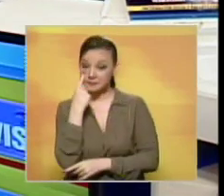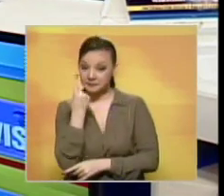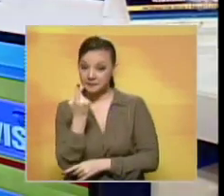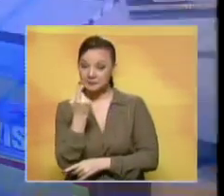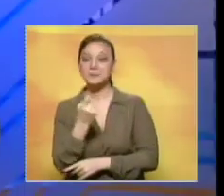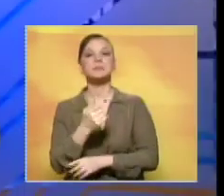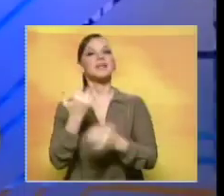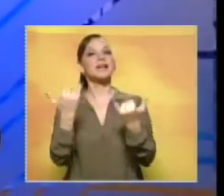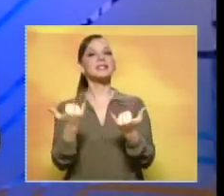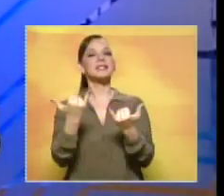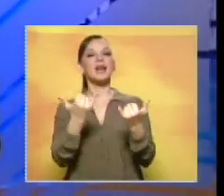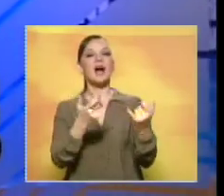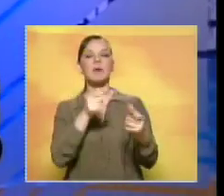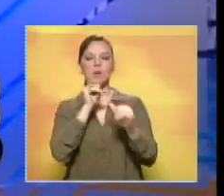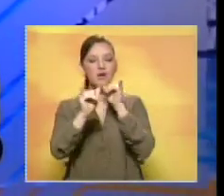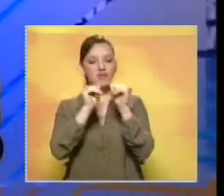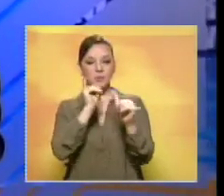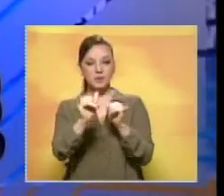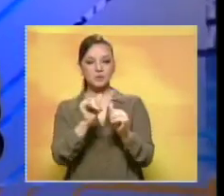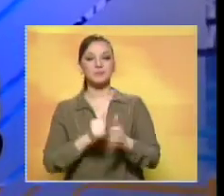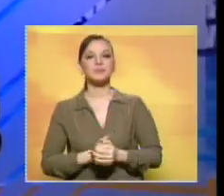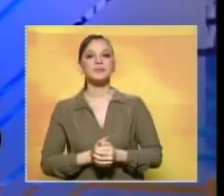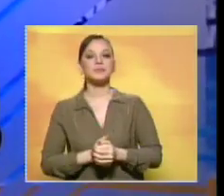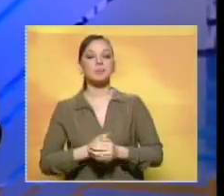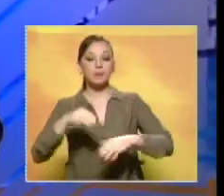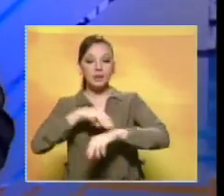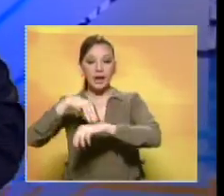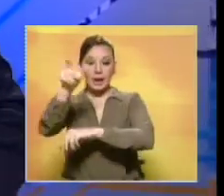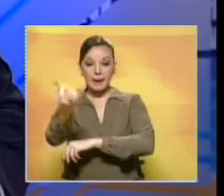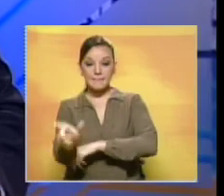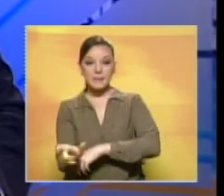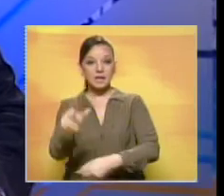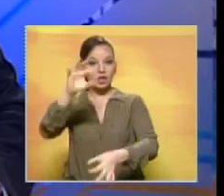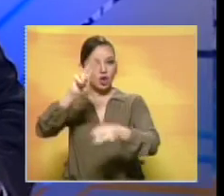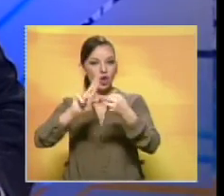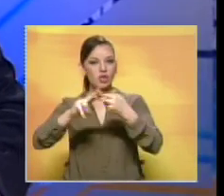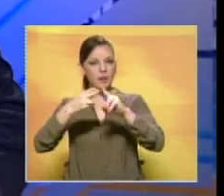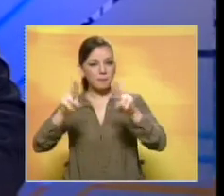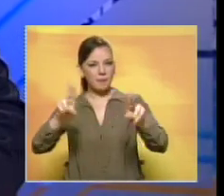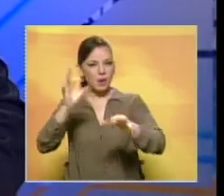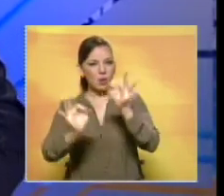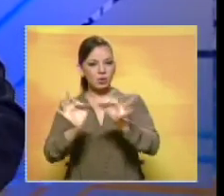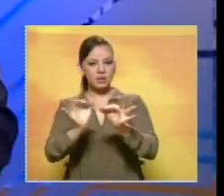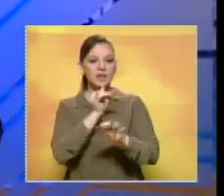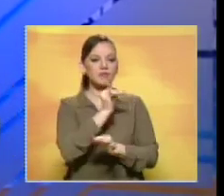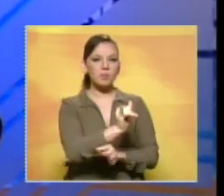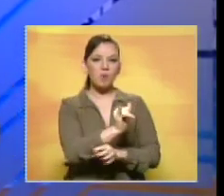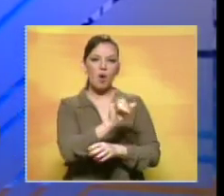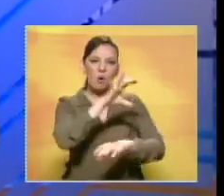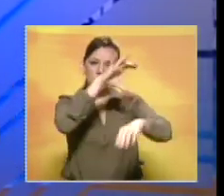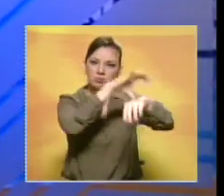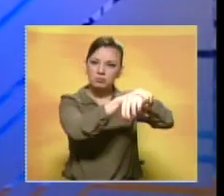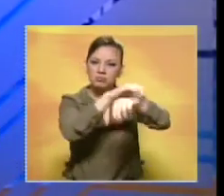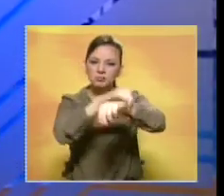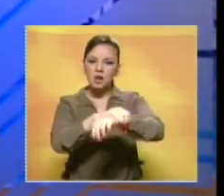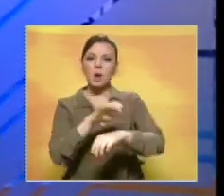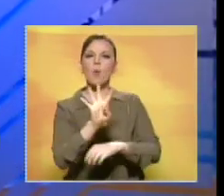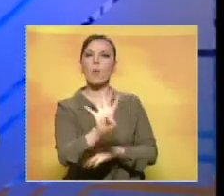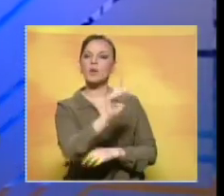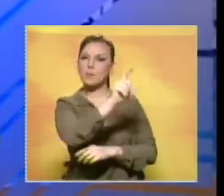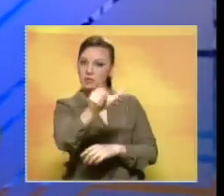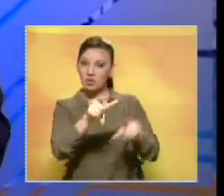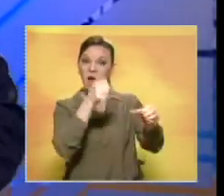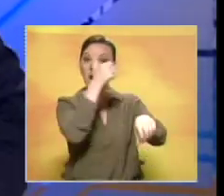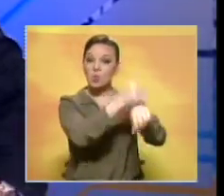inmediato vamos al detalle de las informaciones. El ministro de Interior, Justicia y Paz, Miguel Rodríguez Torres, informó la captura de 4 personas involucradas en el